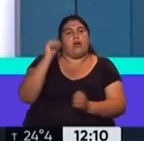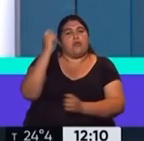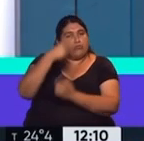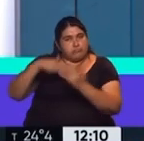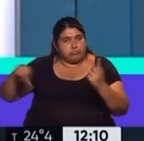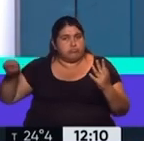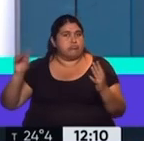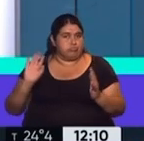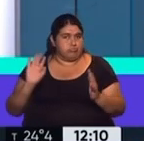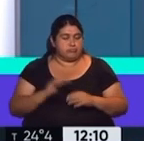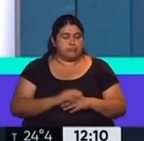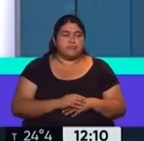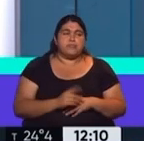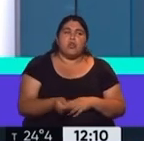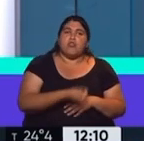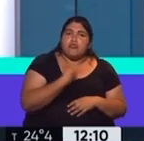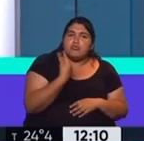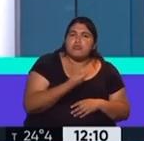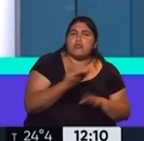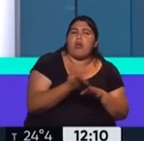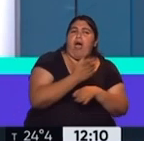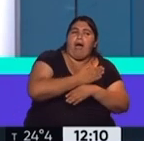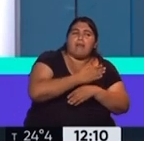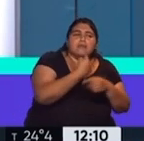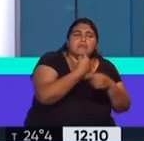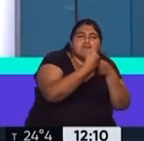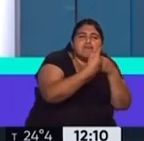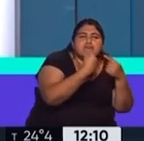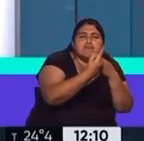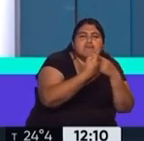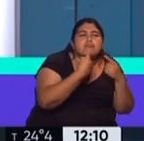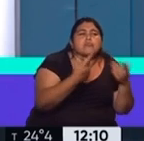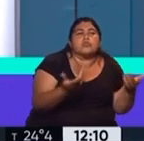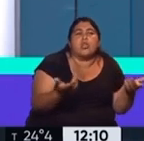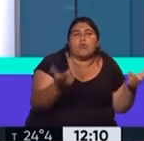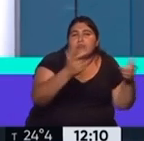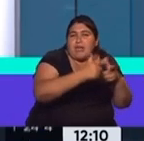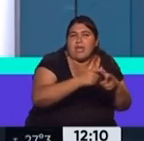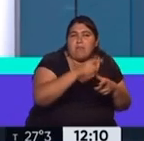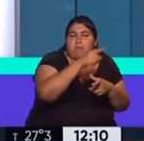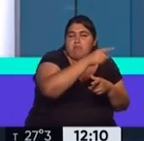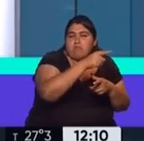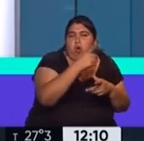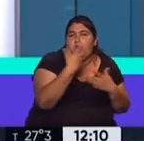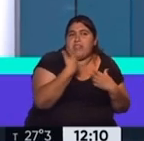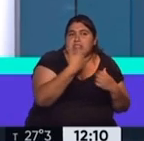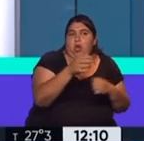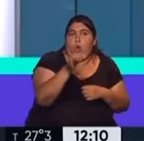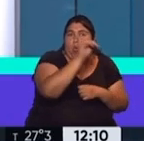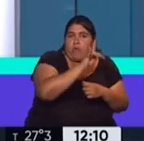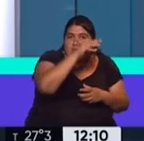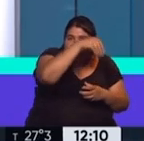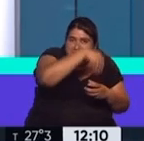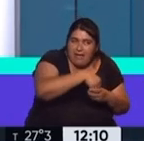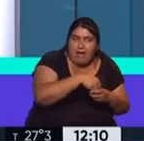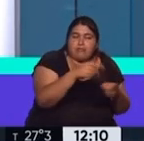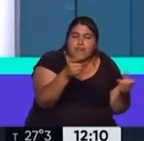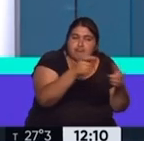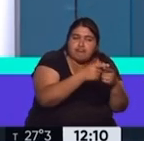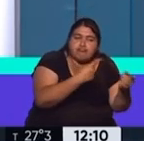nosotros hemos hecho esto o pedido consulta con el departamento de salud de la universidad donde nos manifiesta